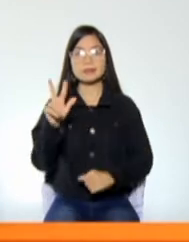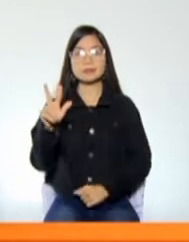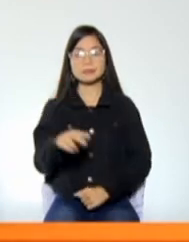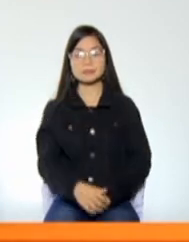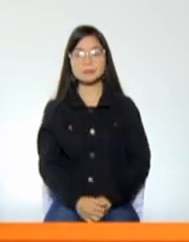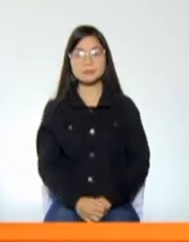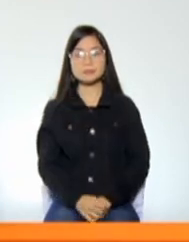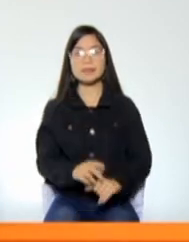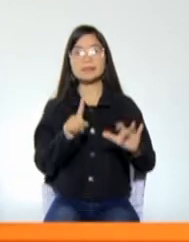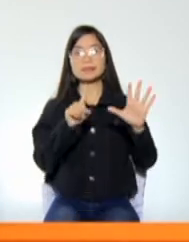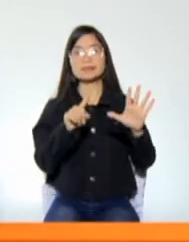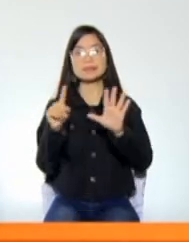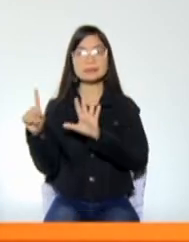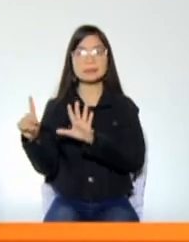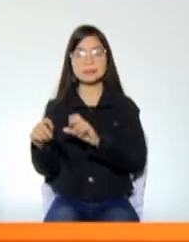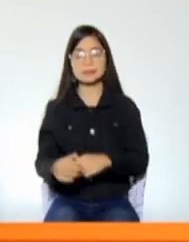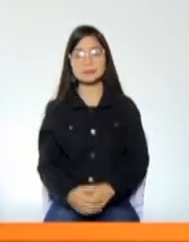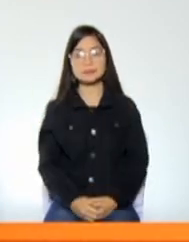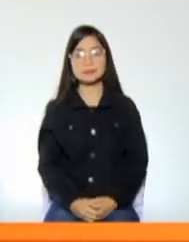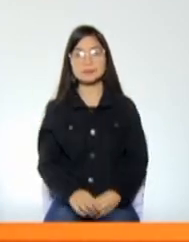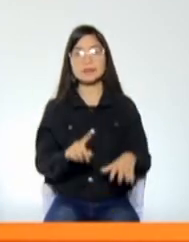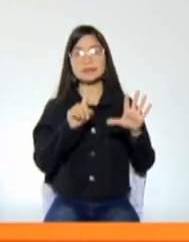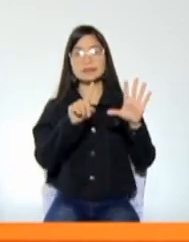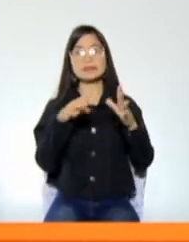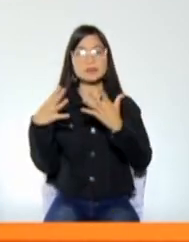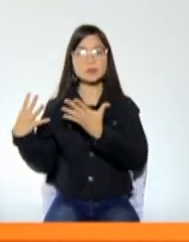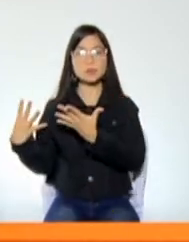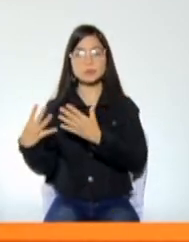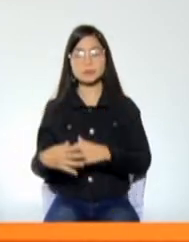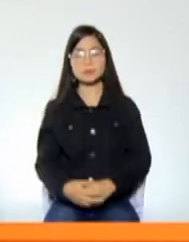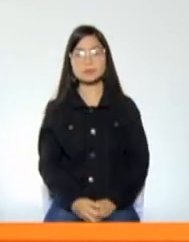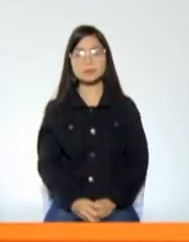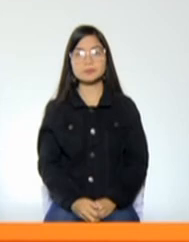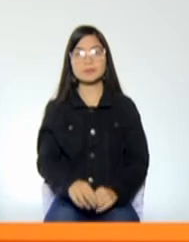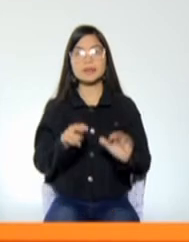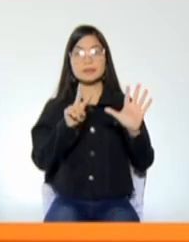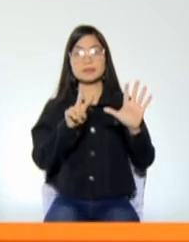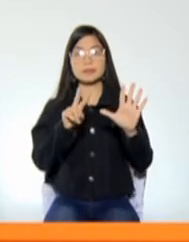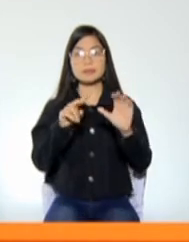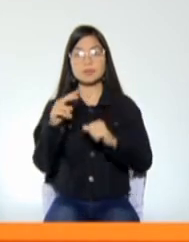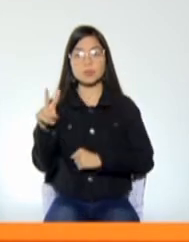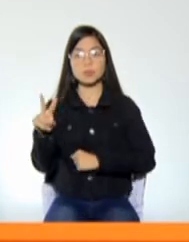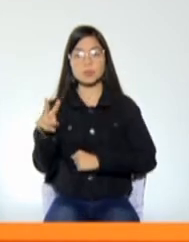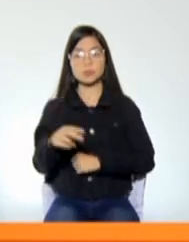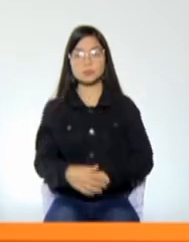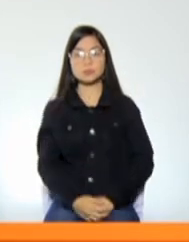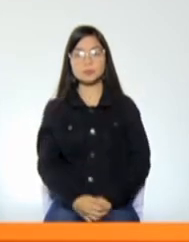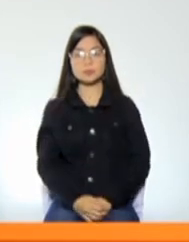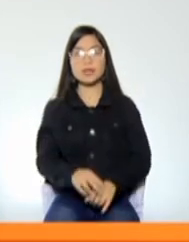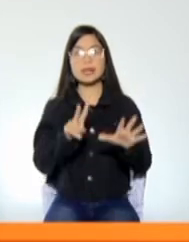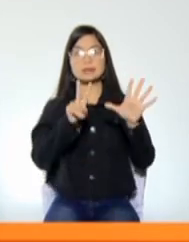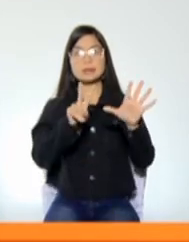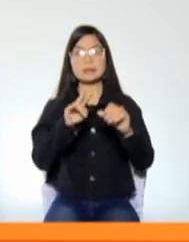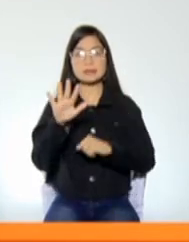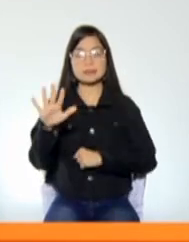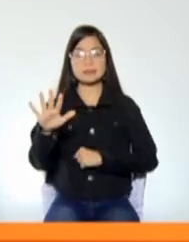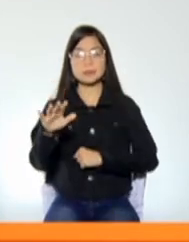63, 66, 69, 72,